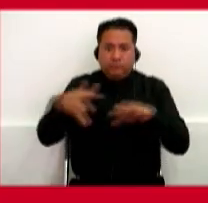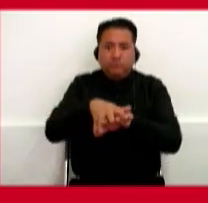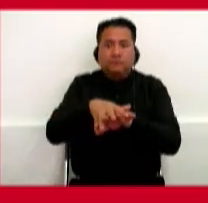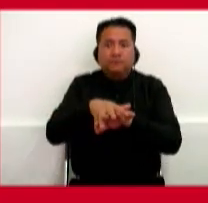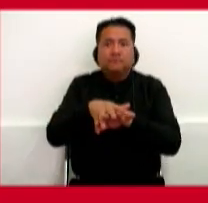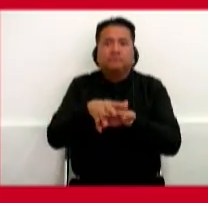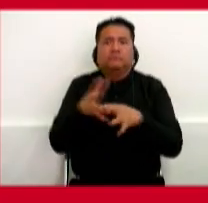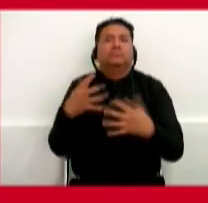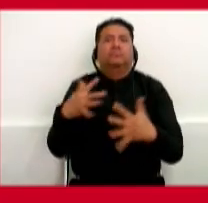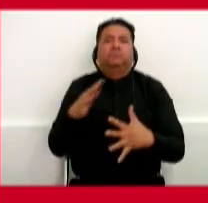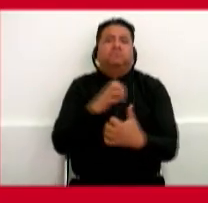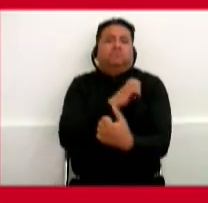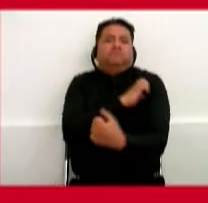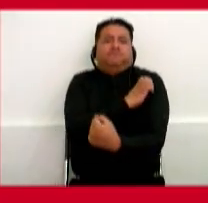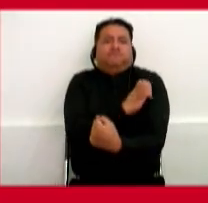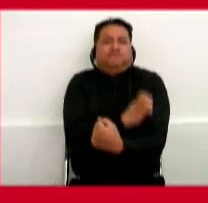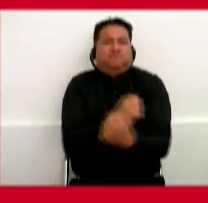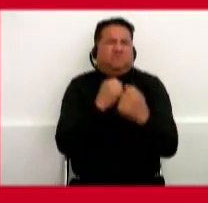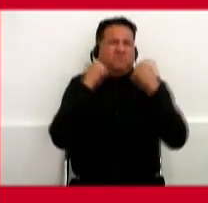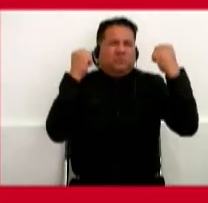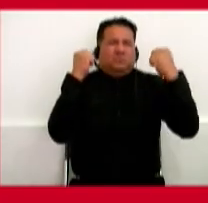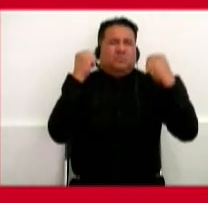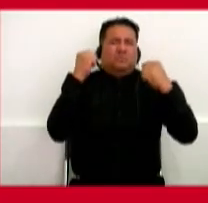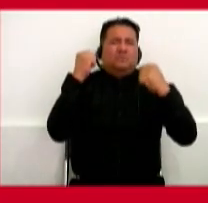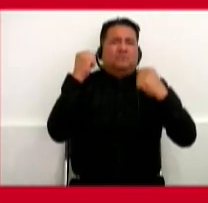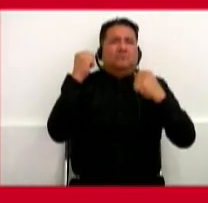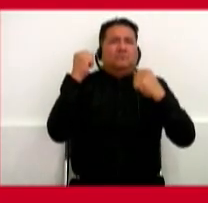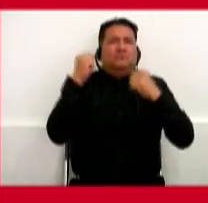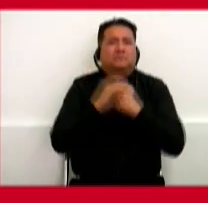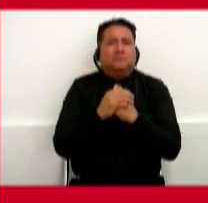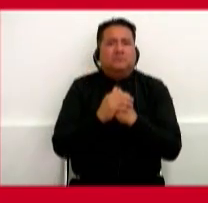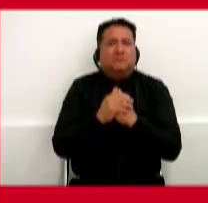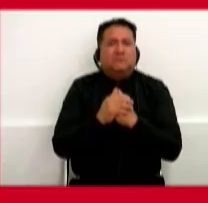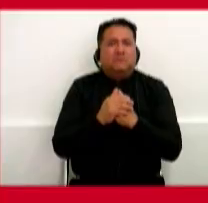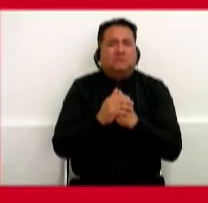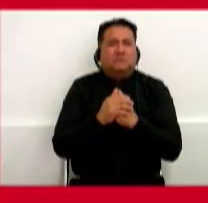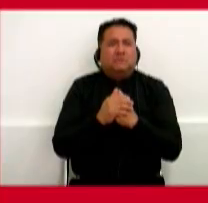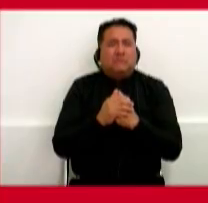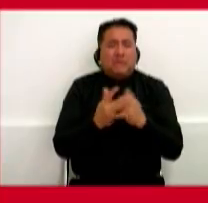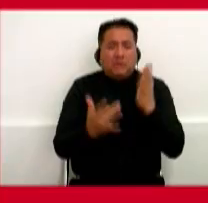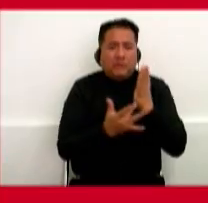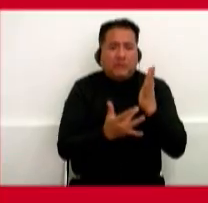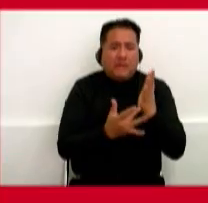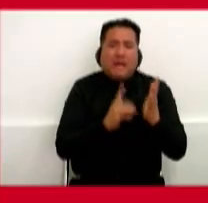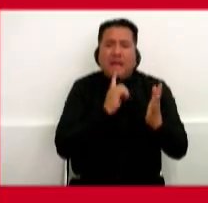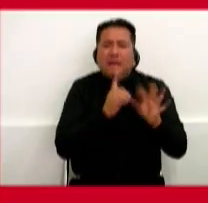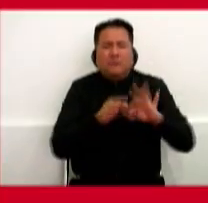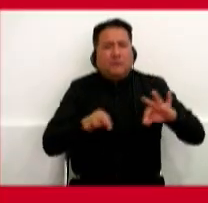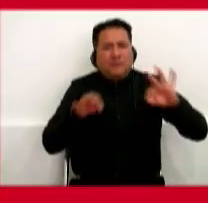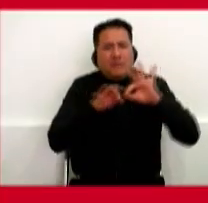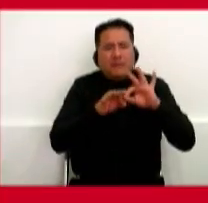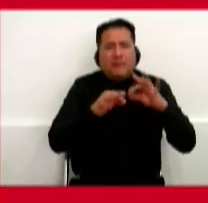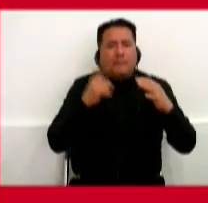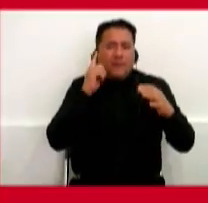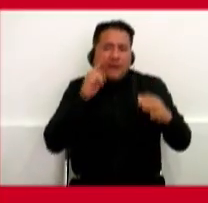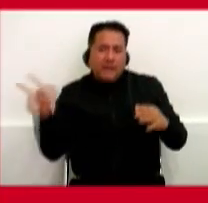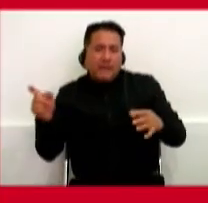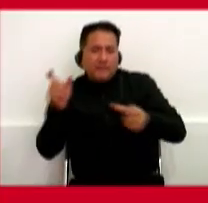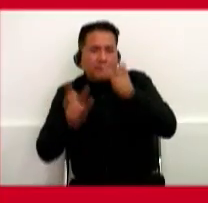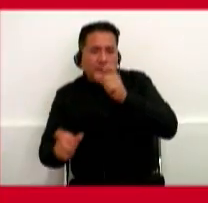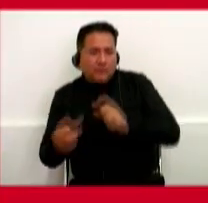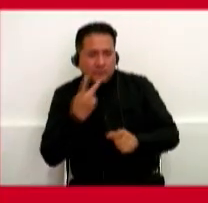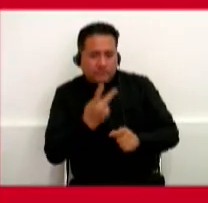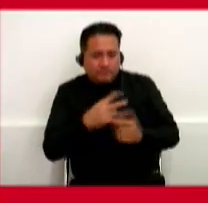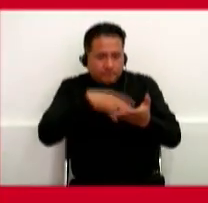hecho de que la tecnología sea inherente a todos los trabajadores que están implicados en este proyecto. Y con eso